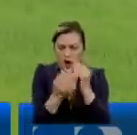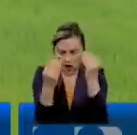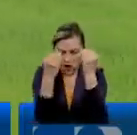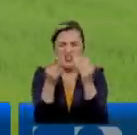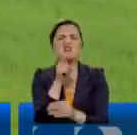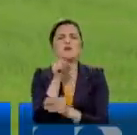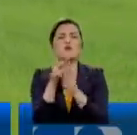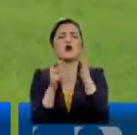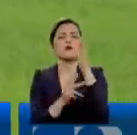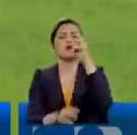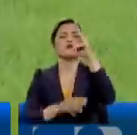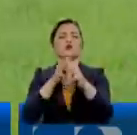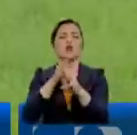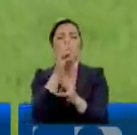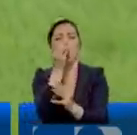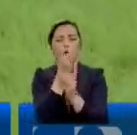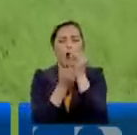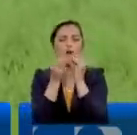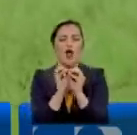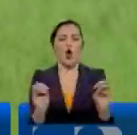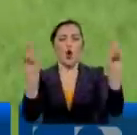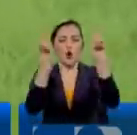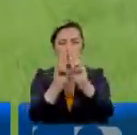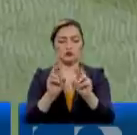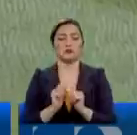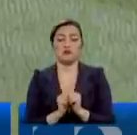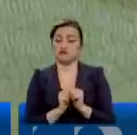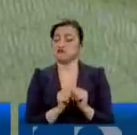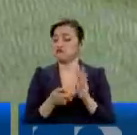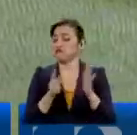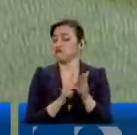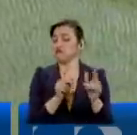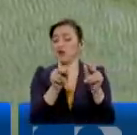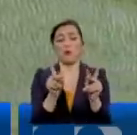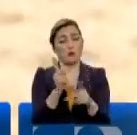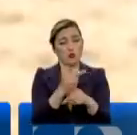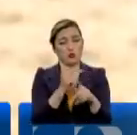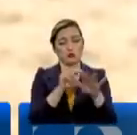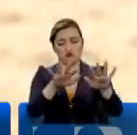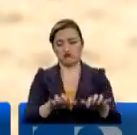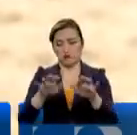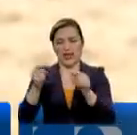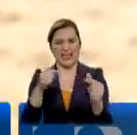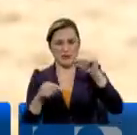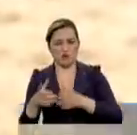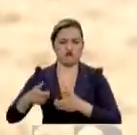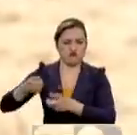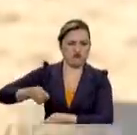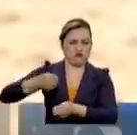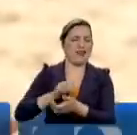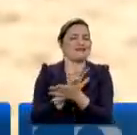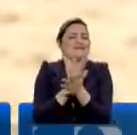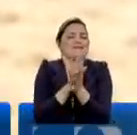dio el Programa Mundial de Alimentos, que les ha permitido tener productos de cultivos sin químicos. Y eso es para nosotros